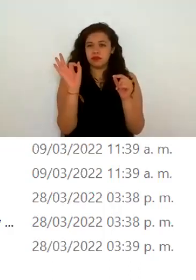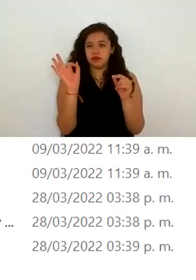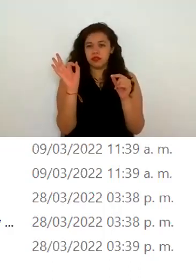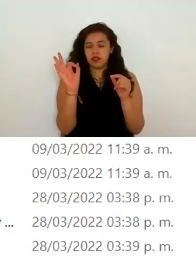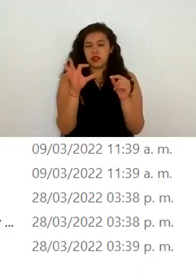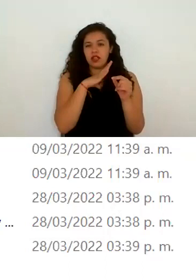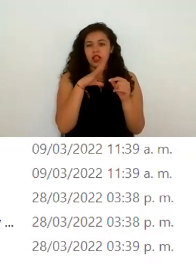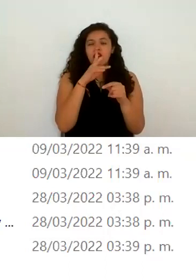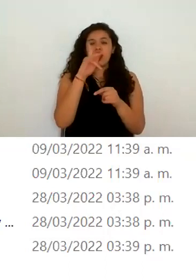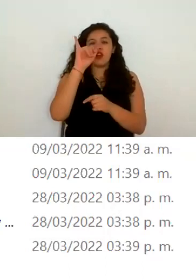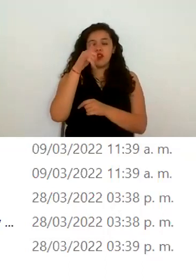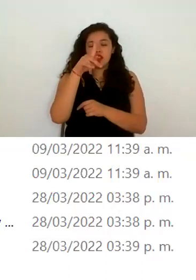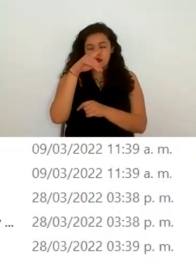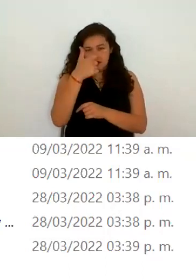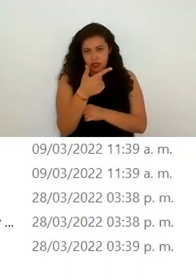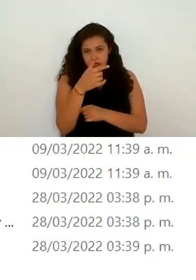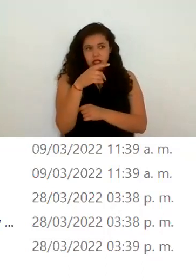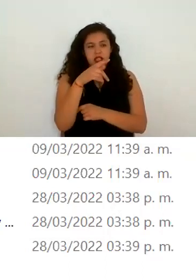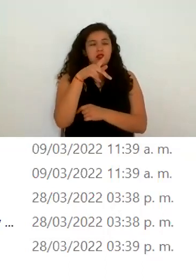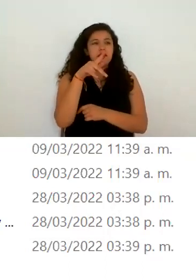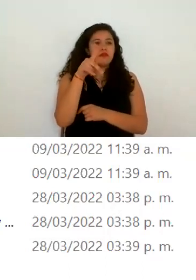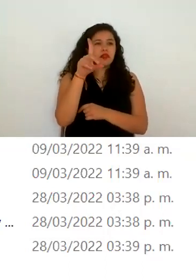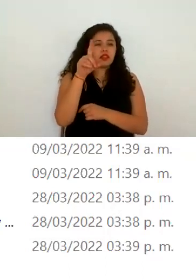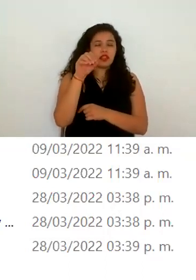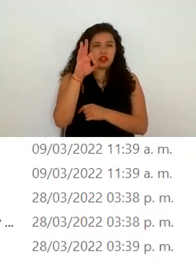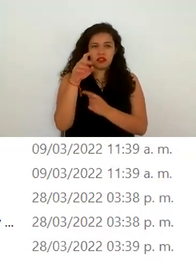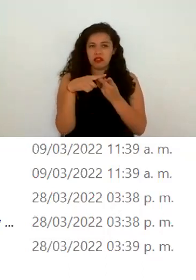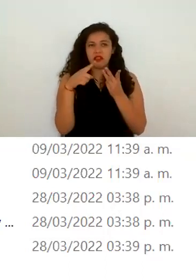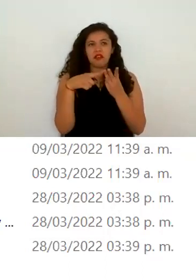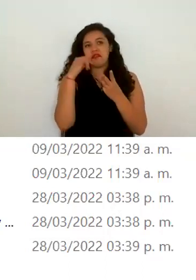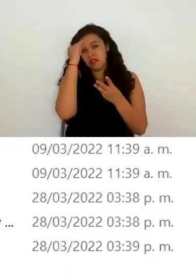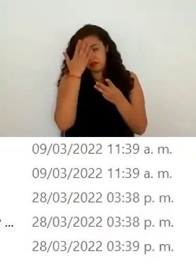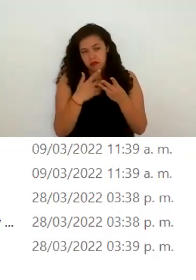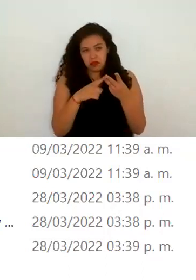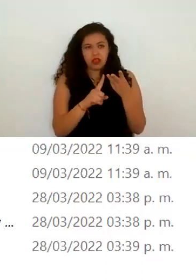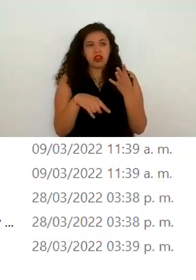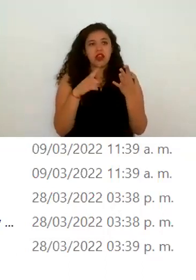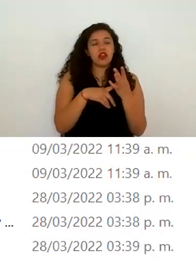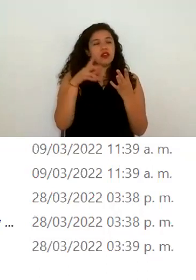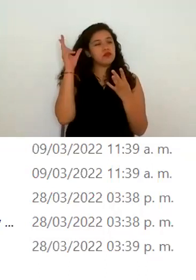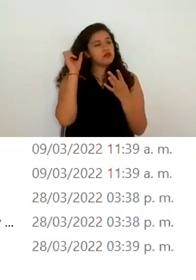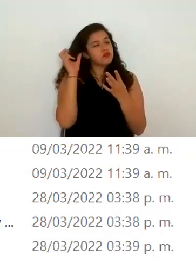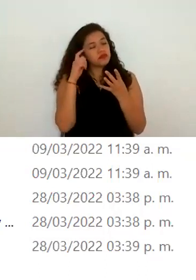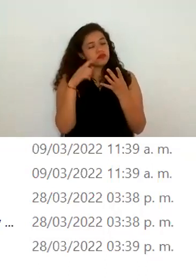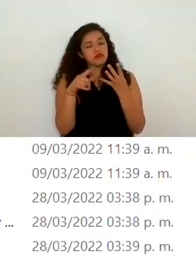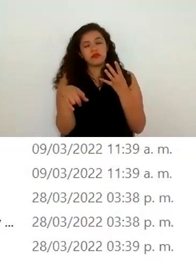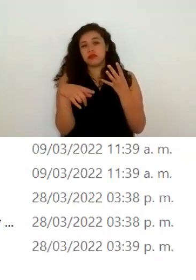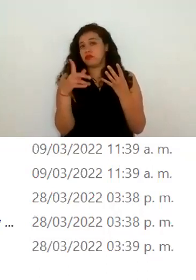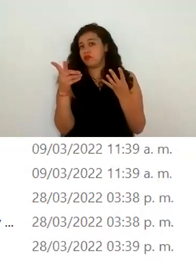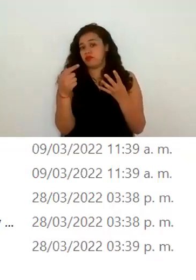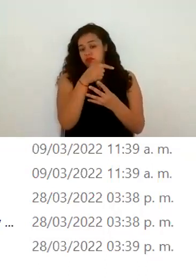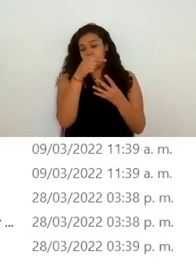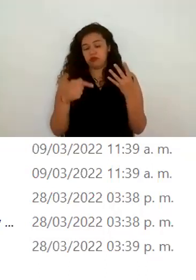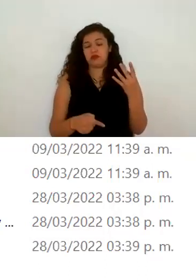un JPG, un PDF, una imagen, un video, un audio, pero todo